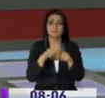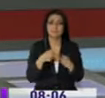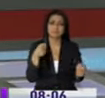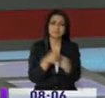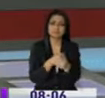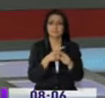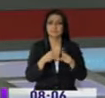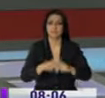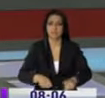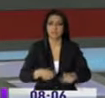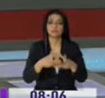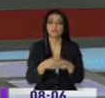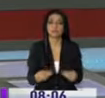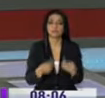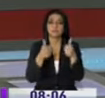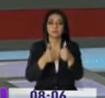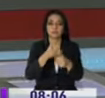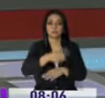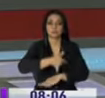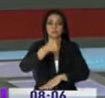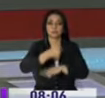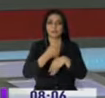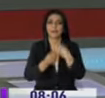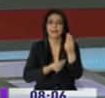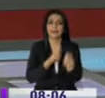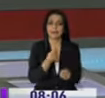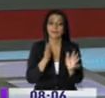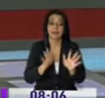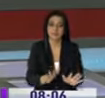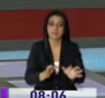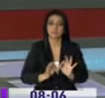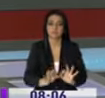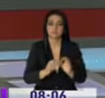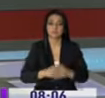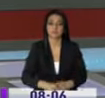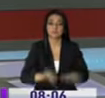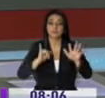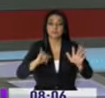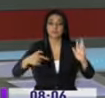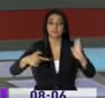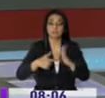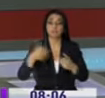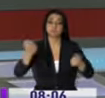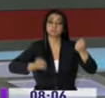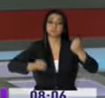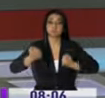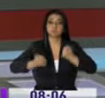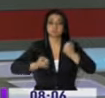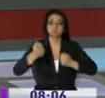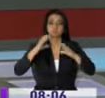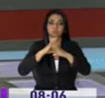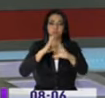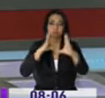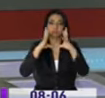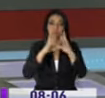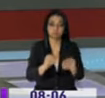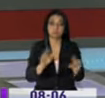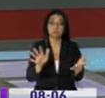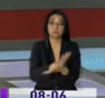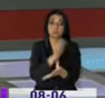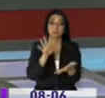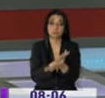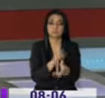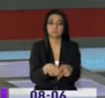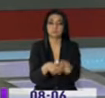de tránsito. Bien, autoridades, de esa forma hay que hacerlo. 6,000 conductores de transporte escolar iniciaron capacitaciones